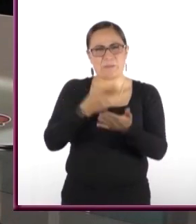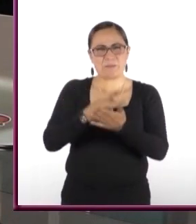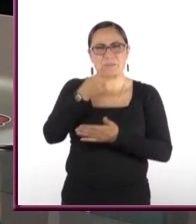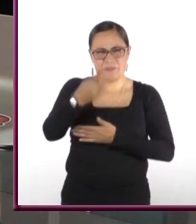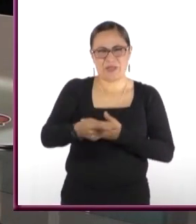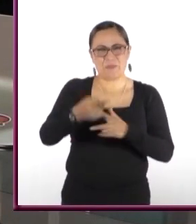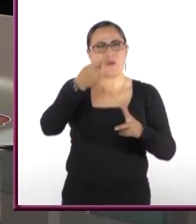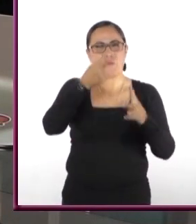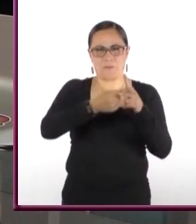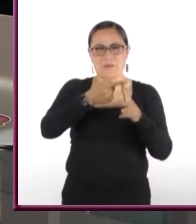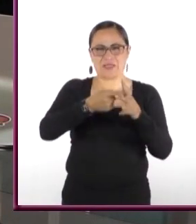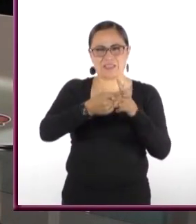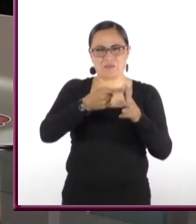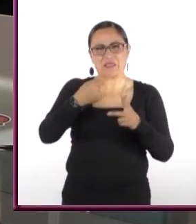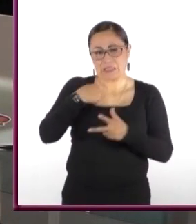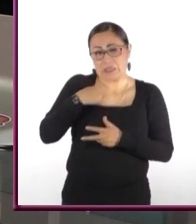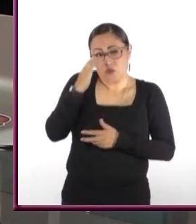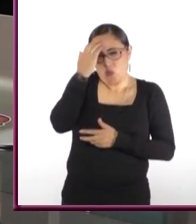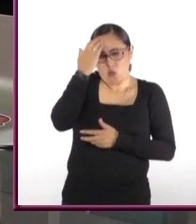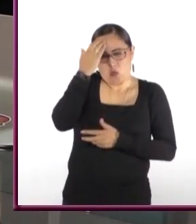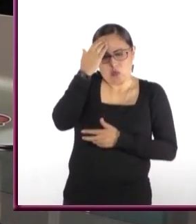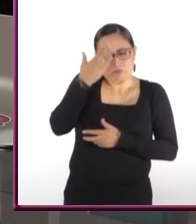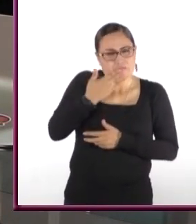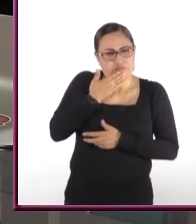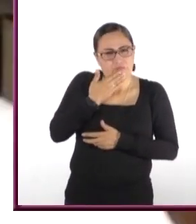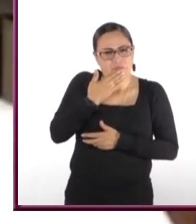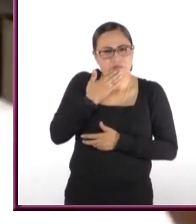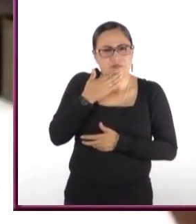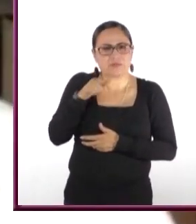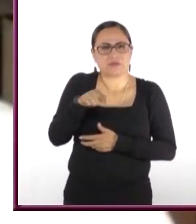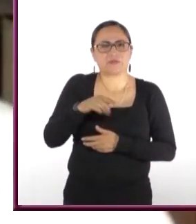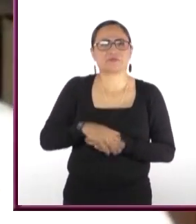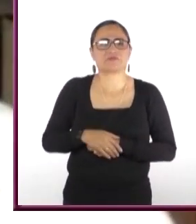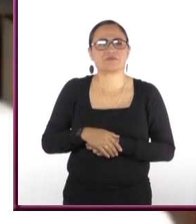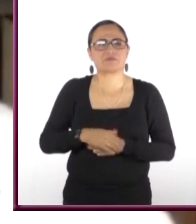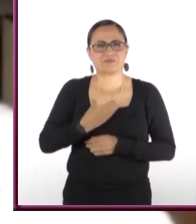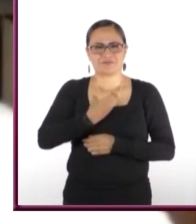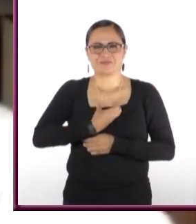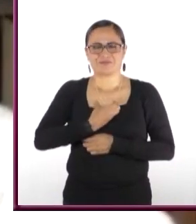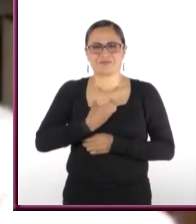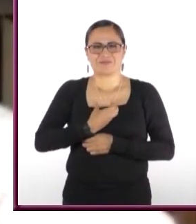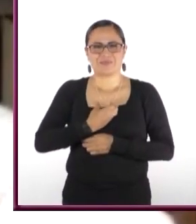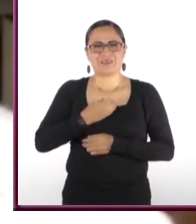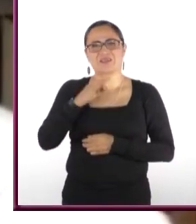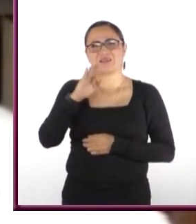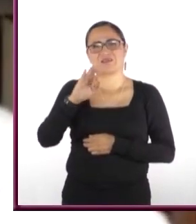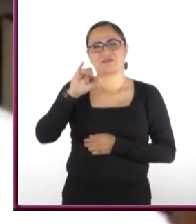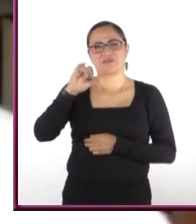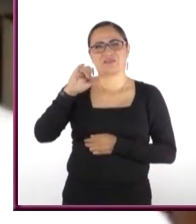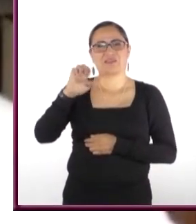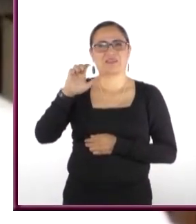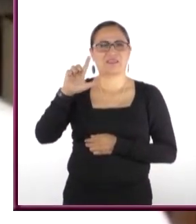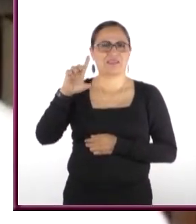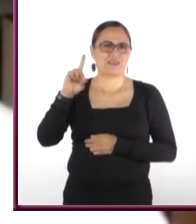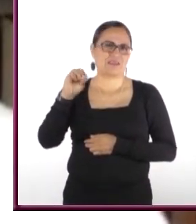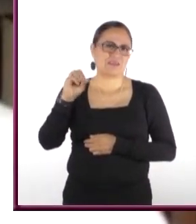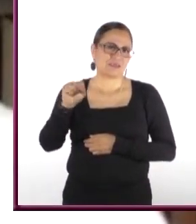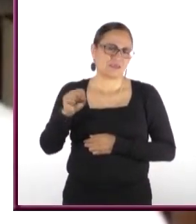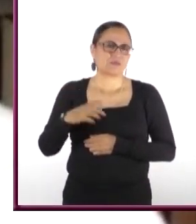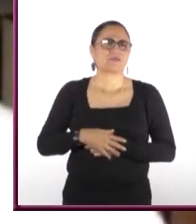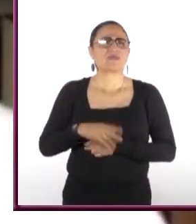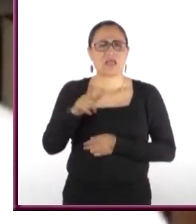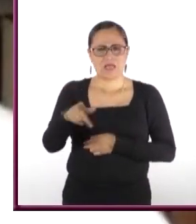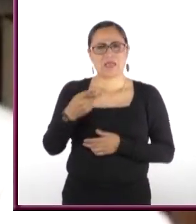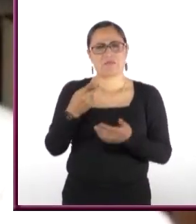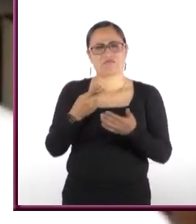en matemáticas, por ejemplo, que es lo que yo conozco bien, que llama la medalla Fields. Es un premio que se